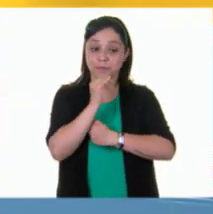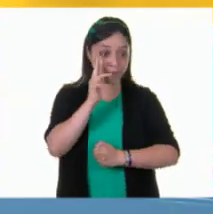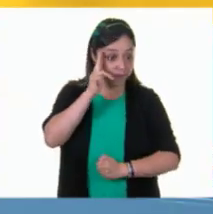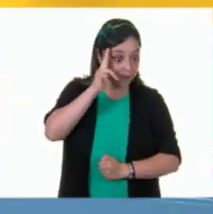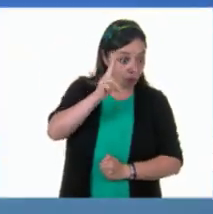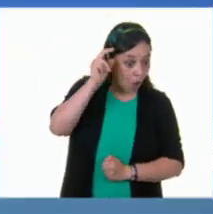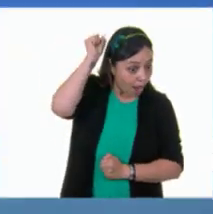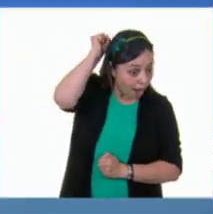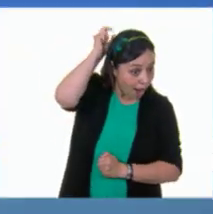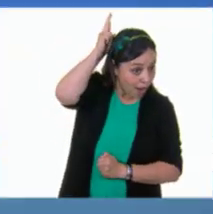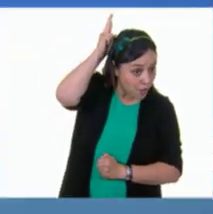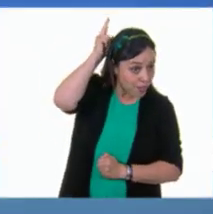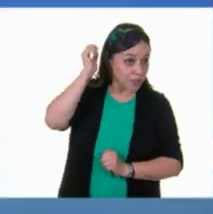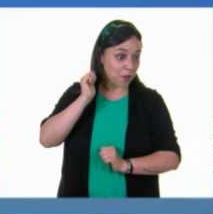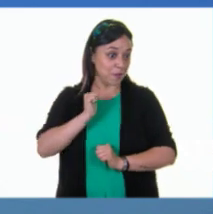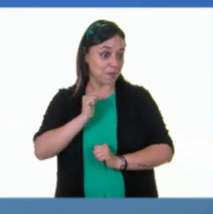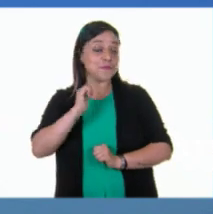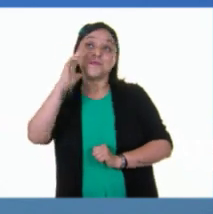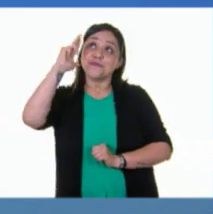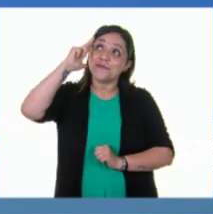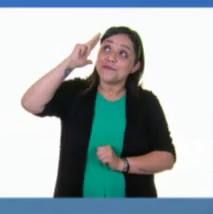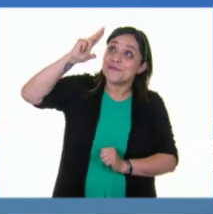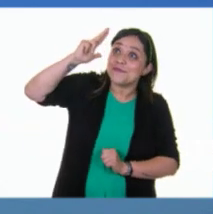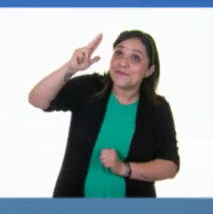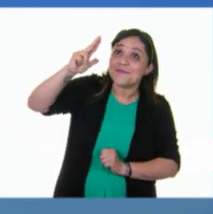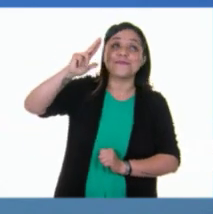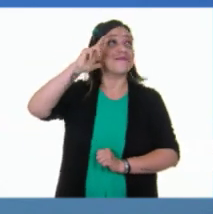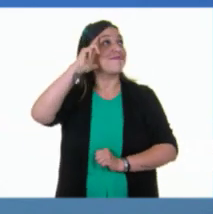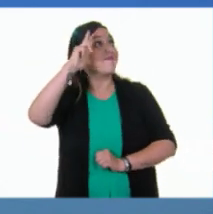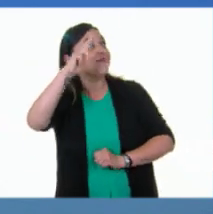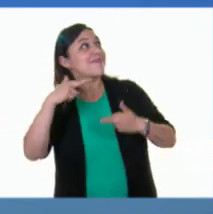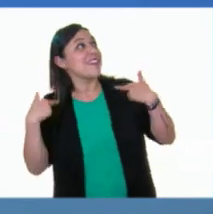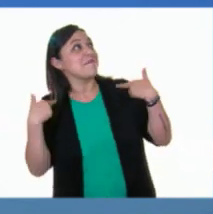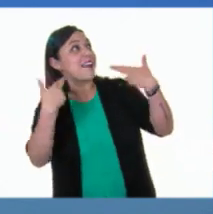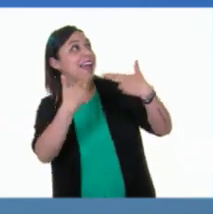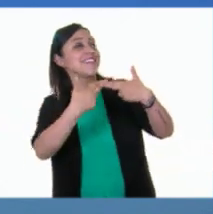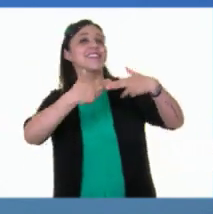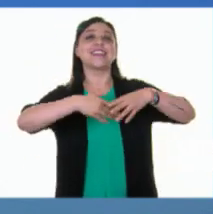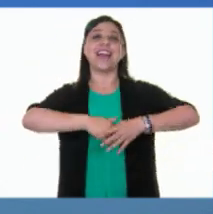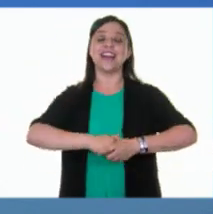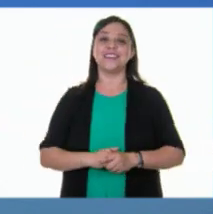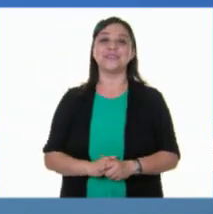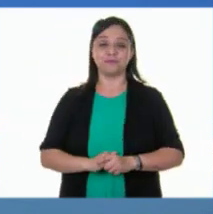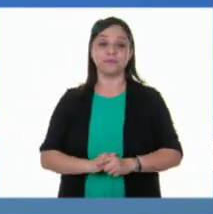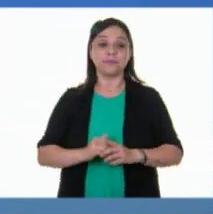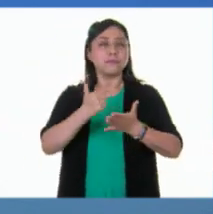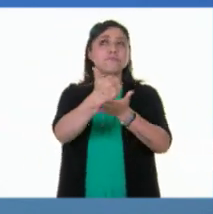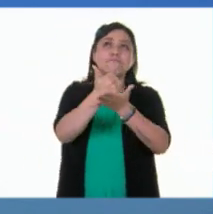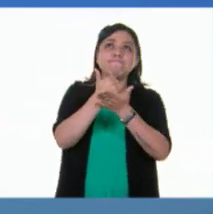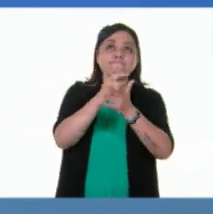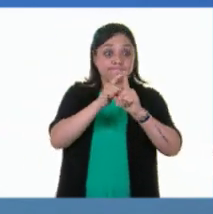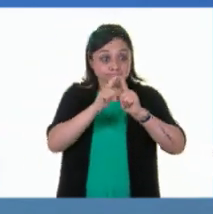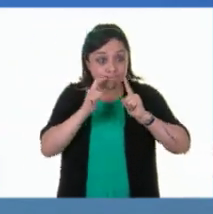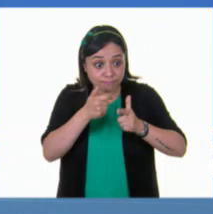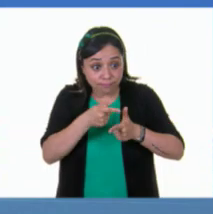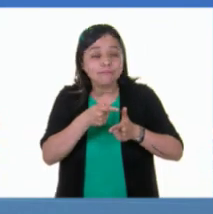Raulito. ¿Qué haces? Hola, Lari, hola, maestra. Hola. ¿Te ayudo con tu cubrebocas? Sí, por